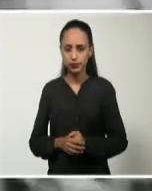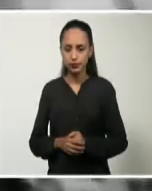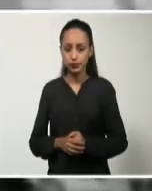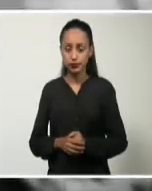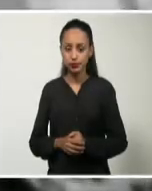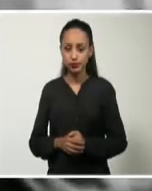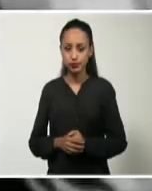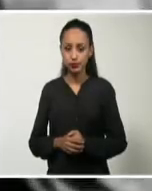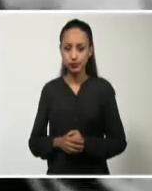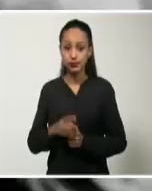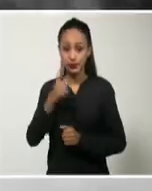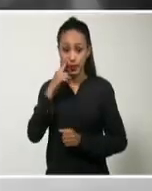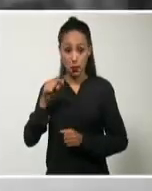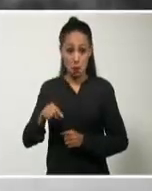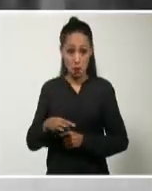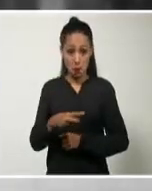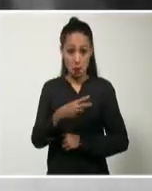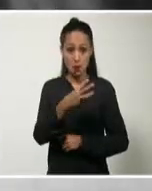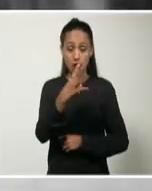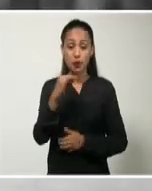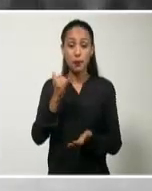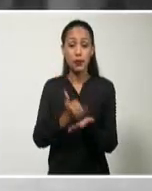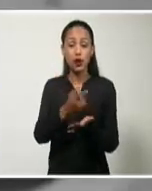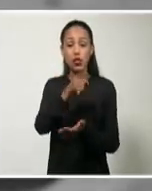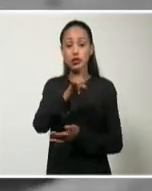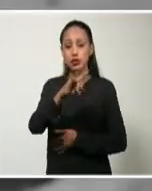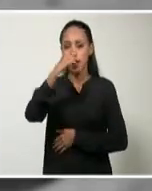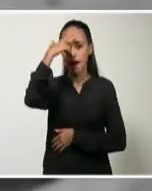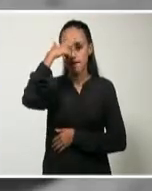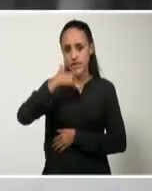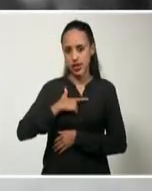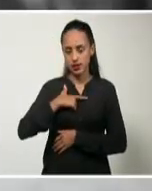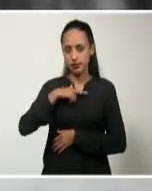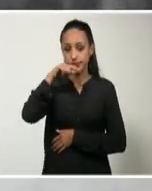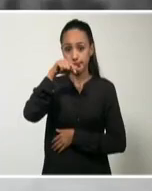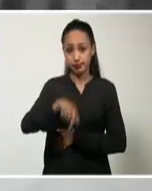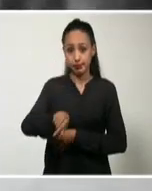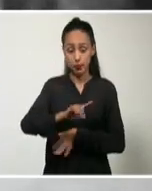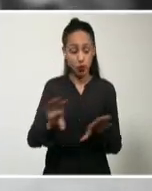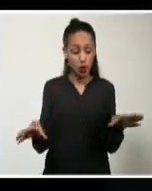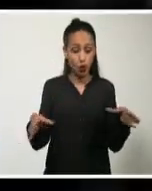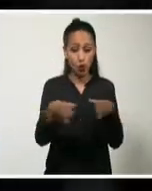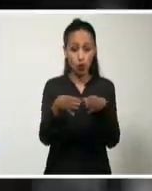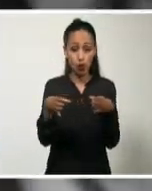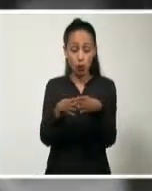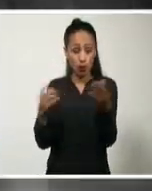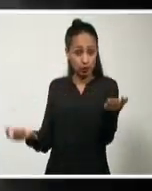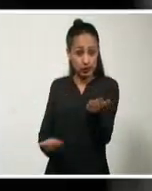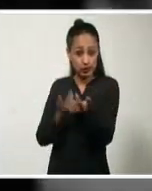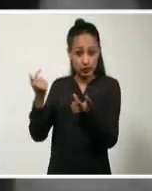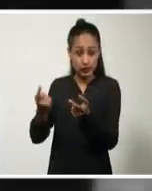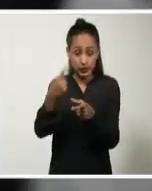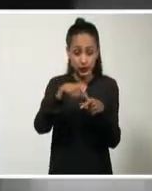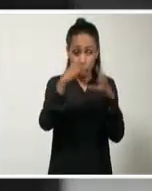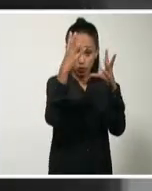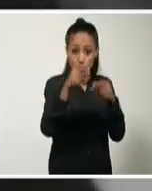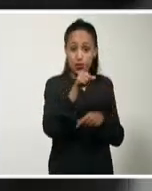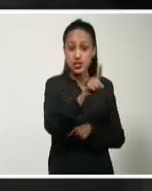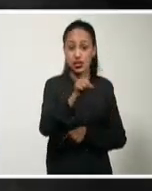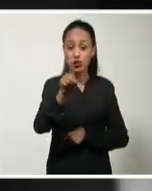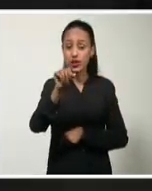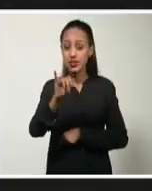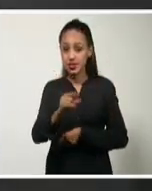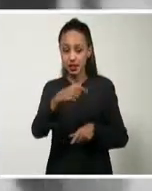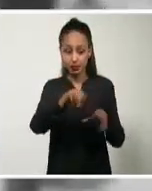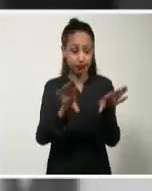madrugada del miércoles 19 de abril. La compañía ligera de combate del batallón 116 de las milicias realiza